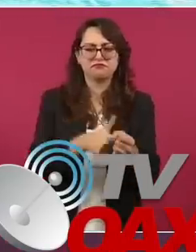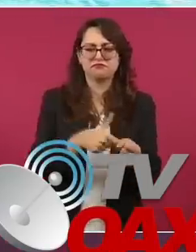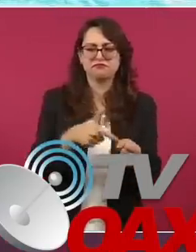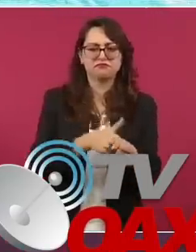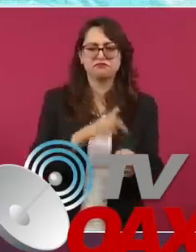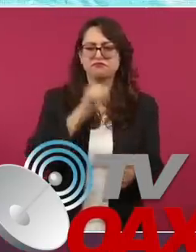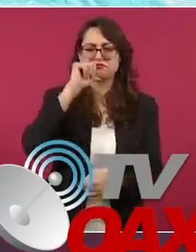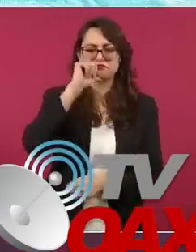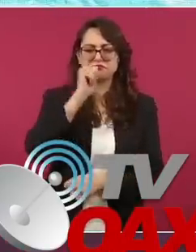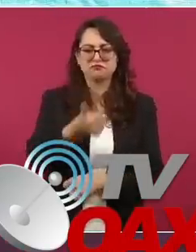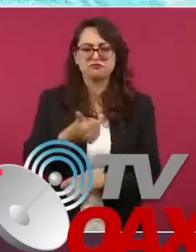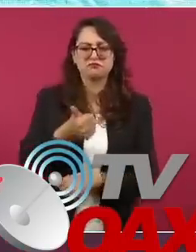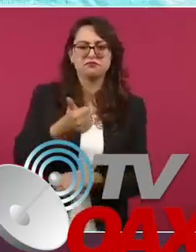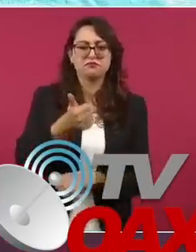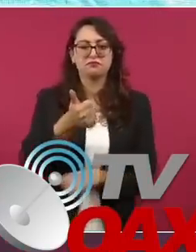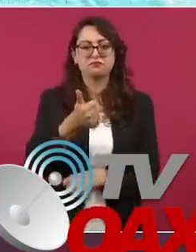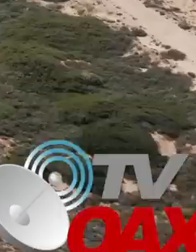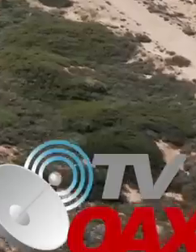para